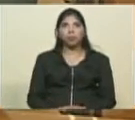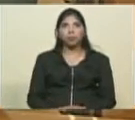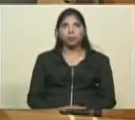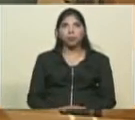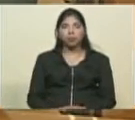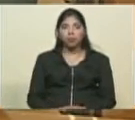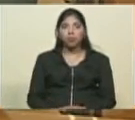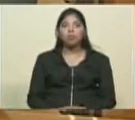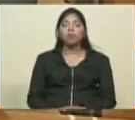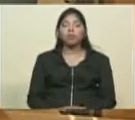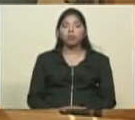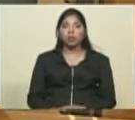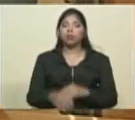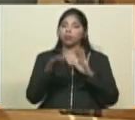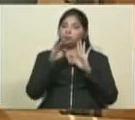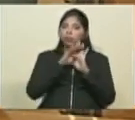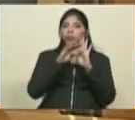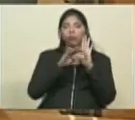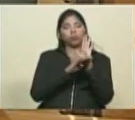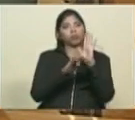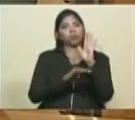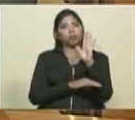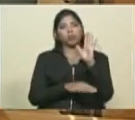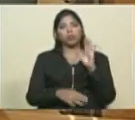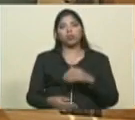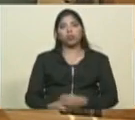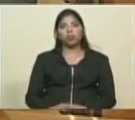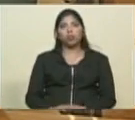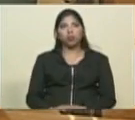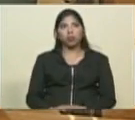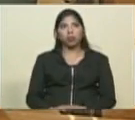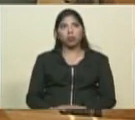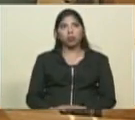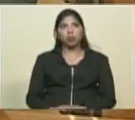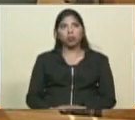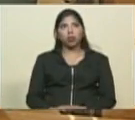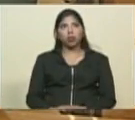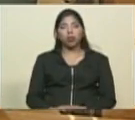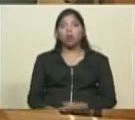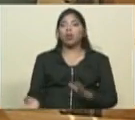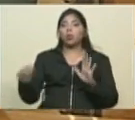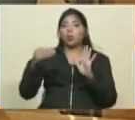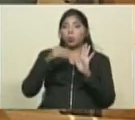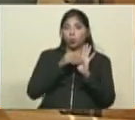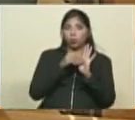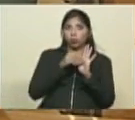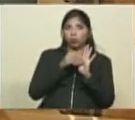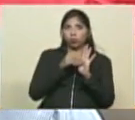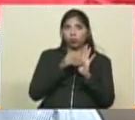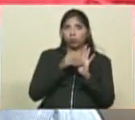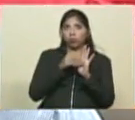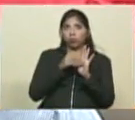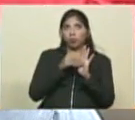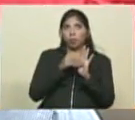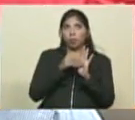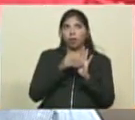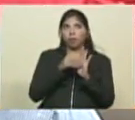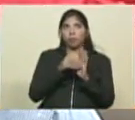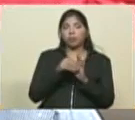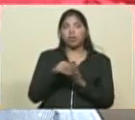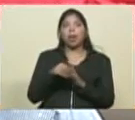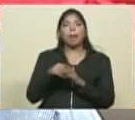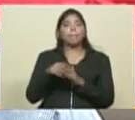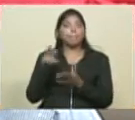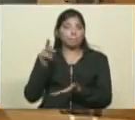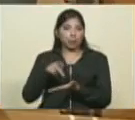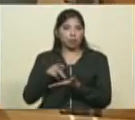hemiciclo protocolar del Palacio Federal Legislativo, se ordena anexar a la misma las intervenciones completas existentes en